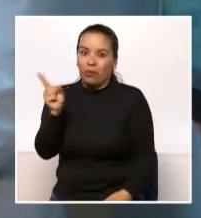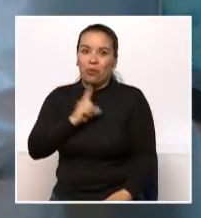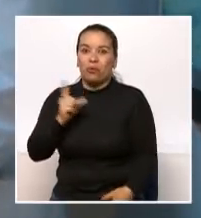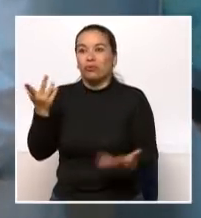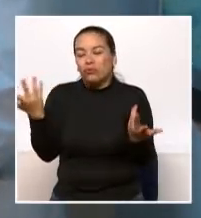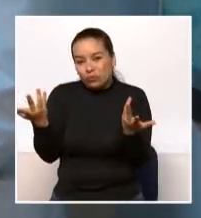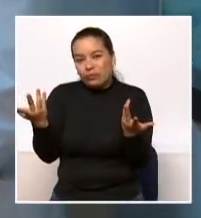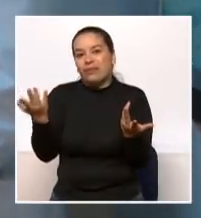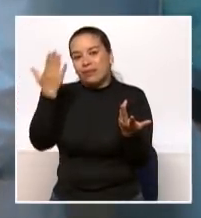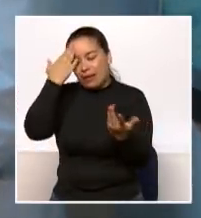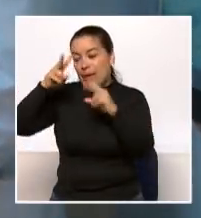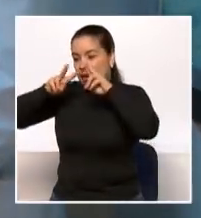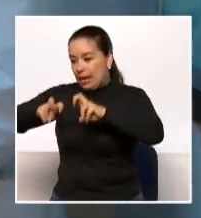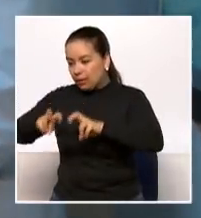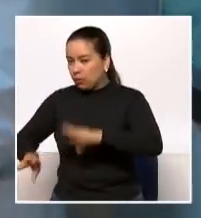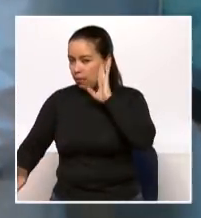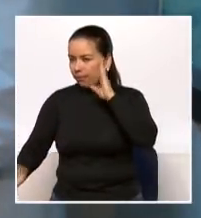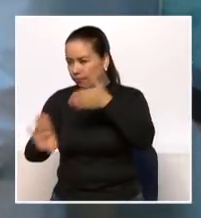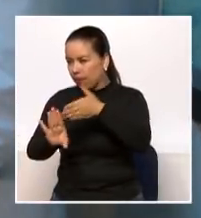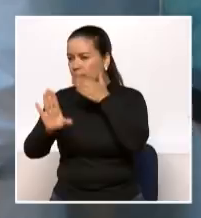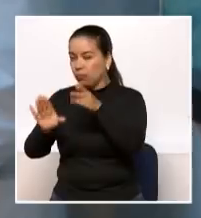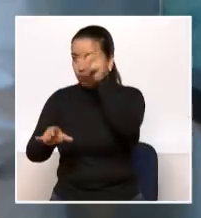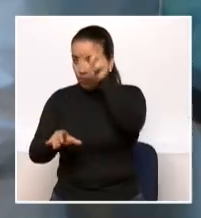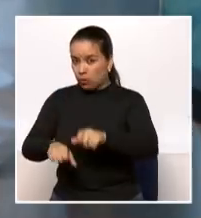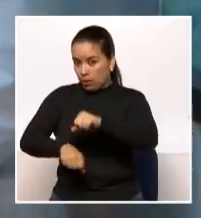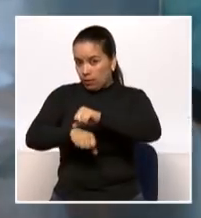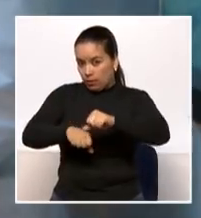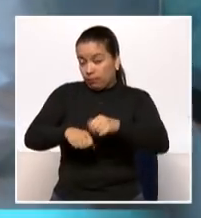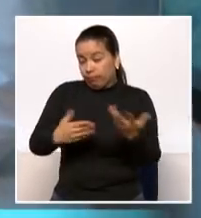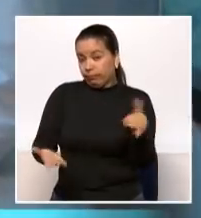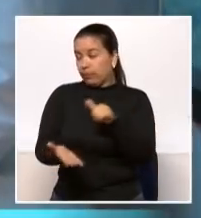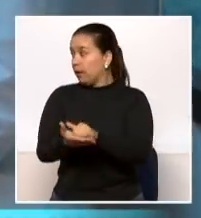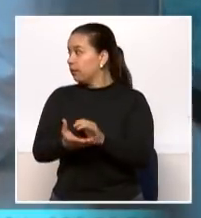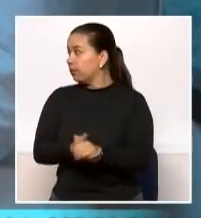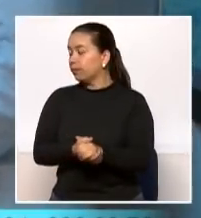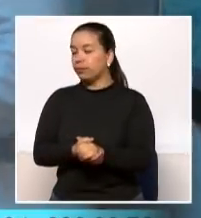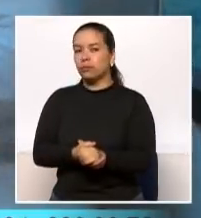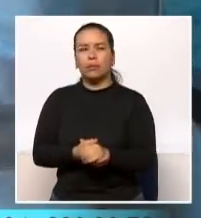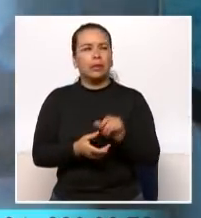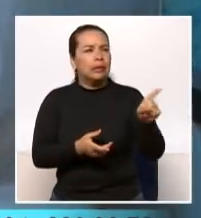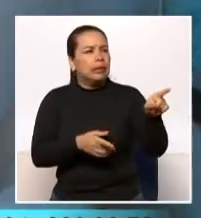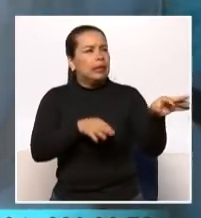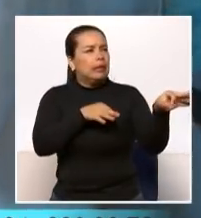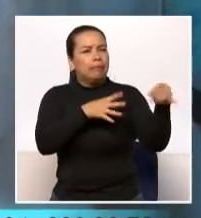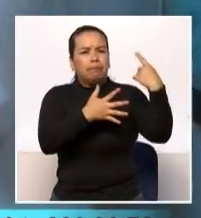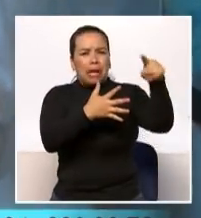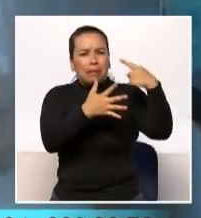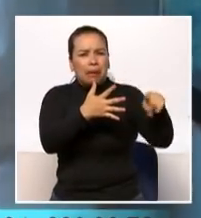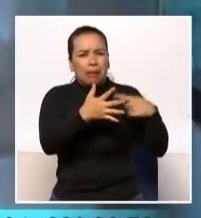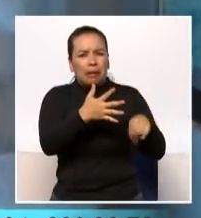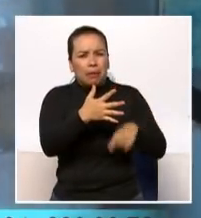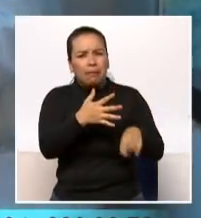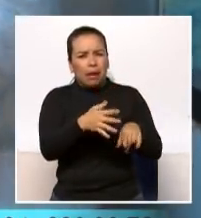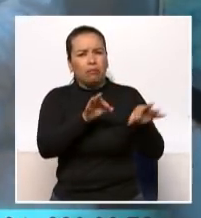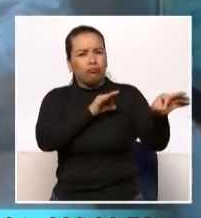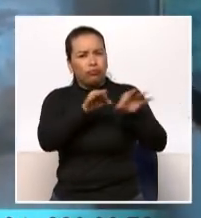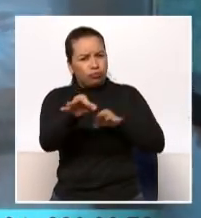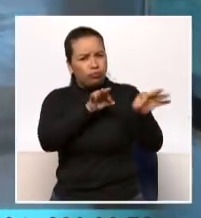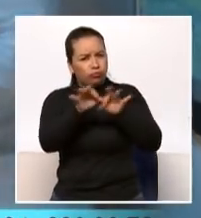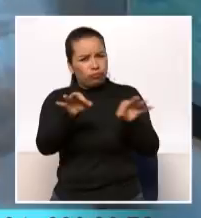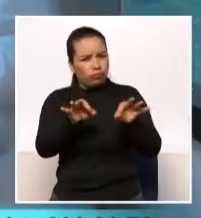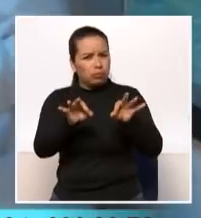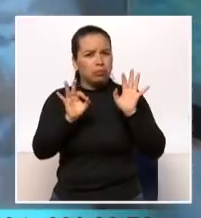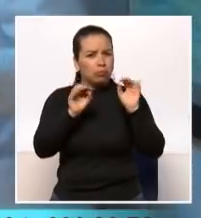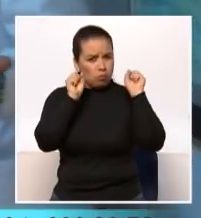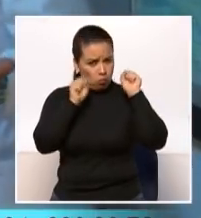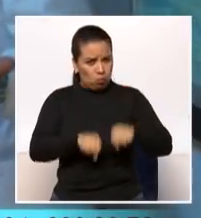porque el estudio tiene que estar dirigido al cirujano que va a operar el paciente. Si uno fuera a desglosar ese programa o ese diagnóstico ecográfico preventivo que